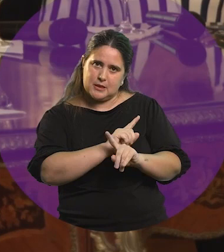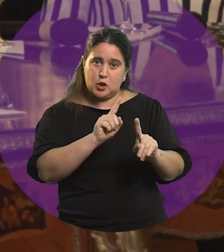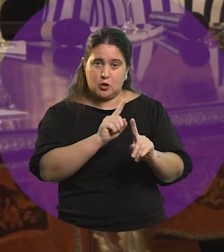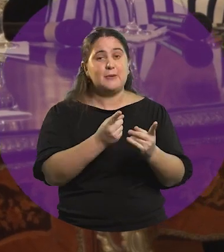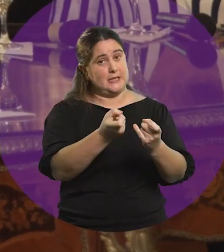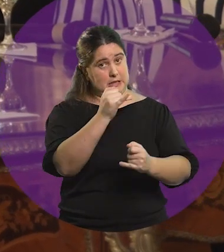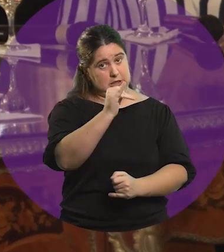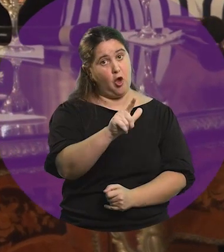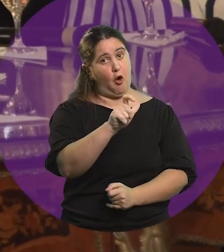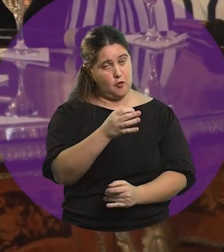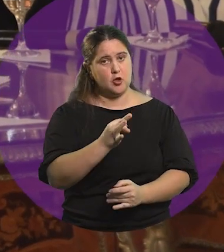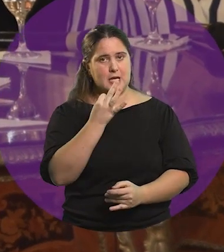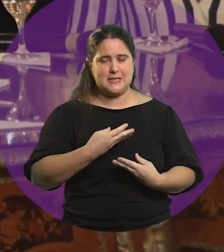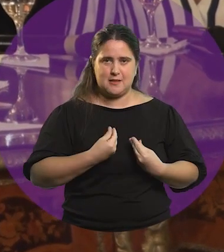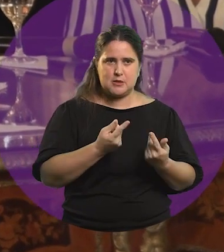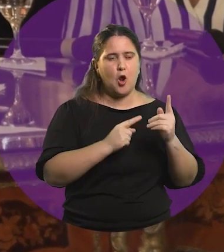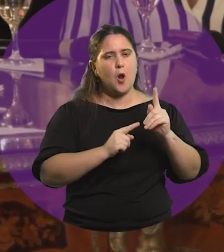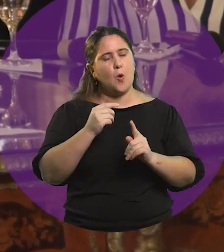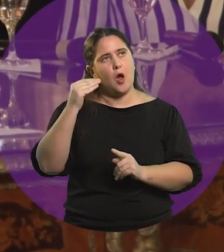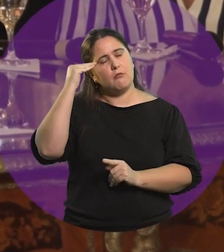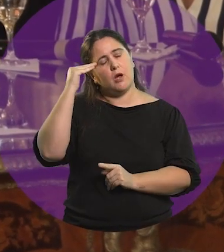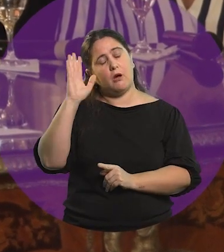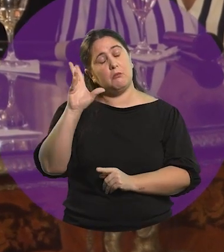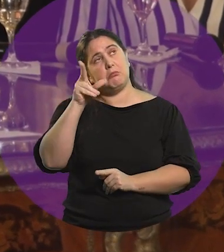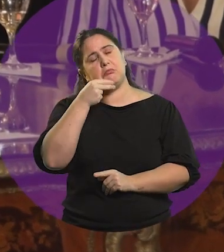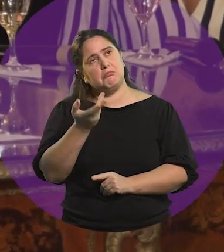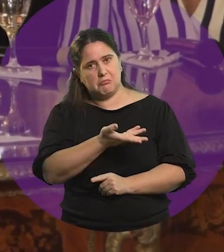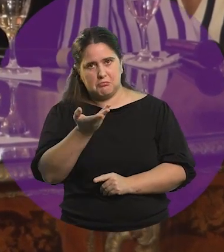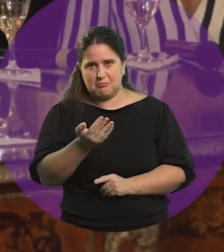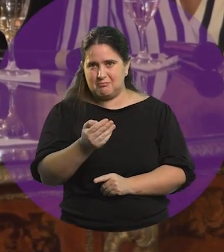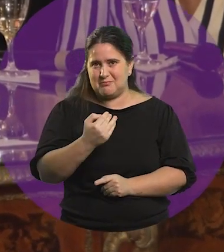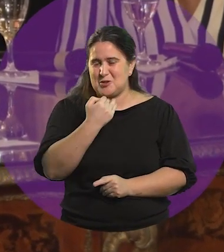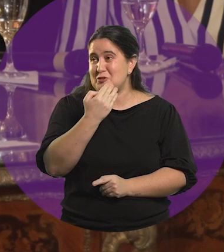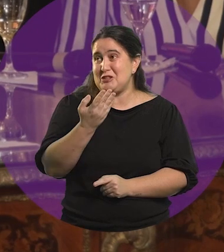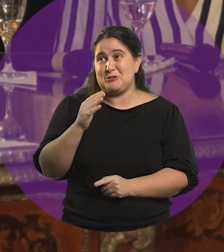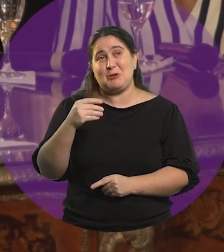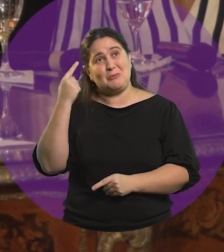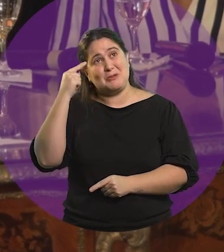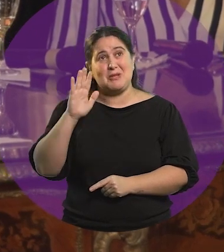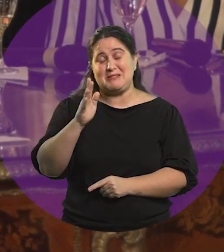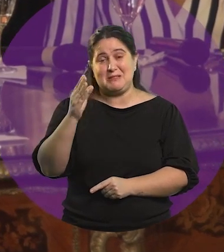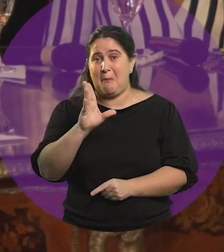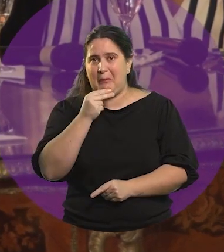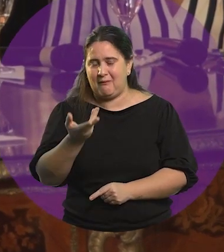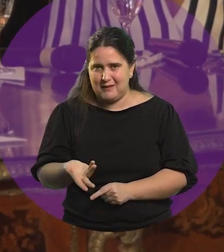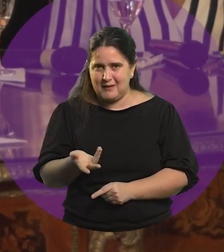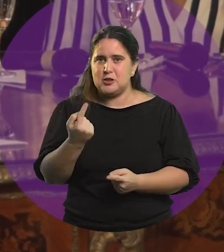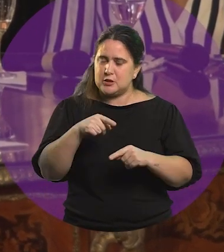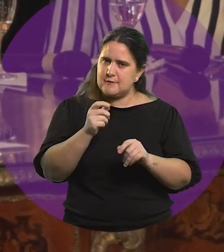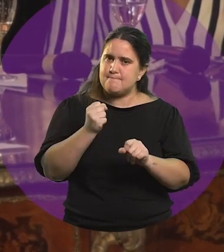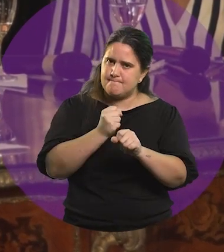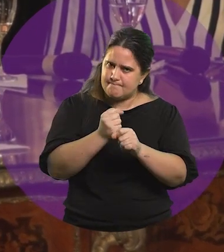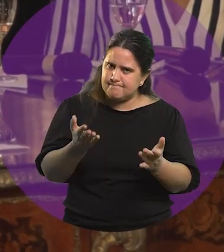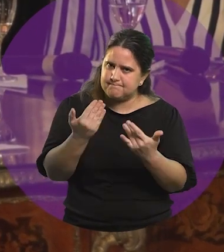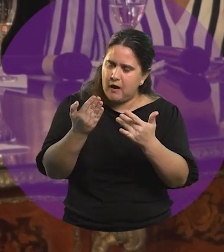por supuesto que es necesario, pero muchos de los sesgos son inconscientes, las personas no sabemos ni que los tenemos, entonces ahí hay que trabajar